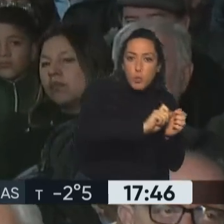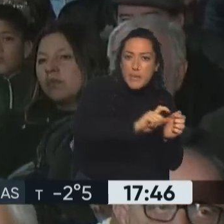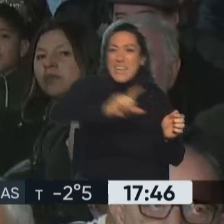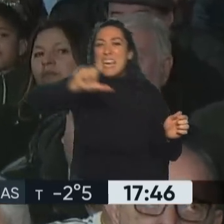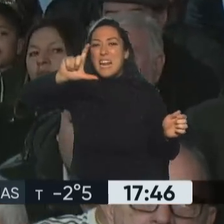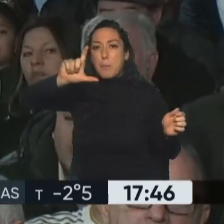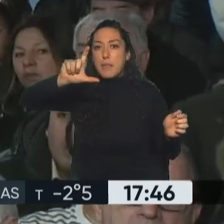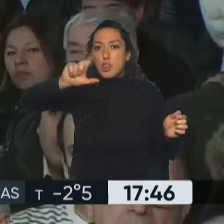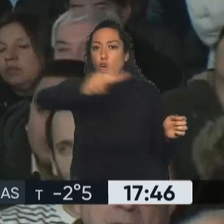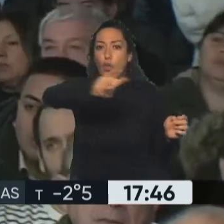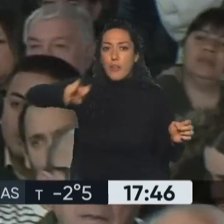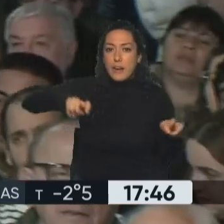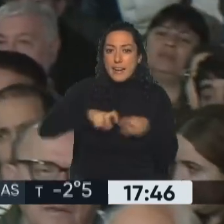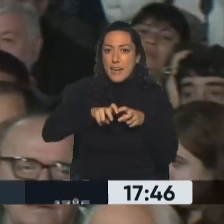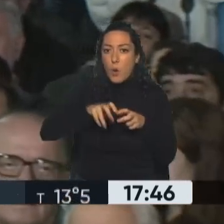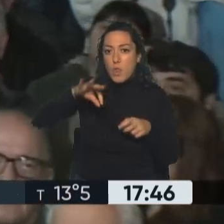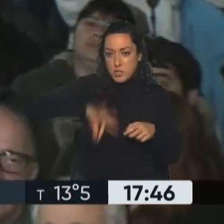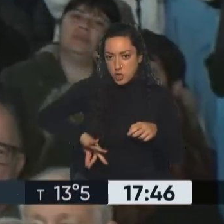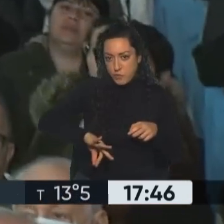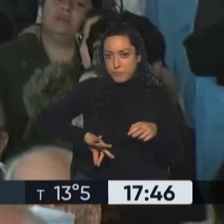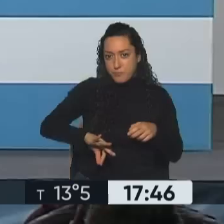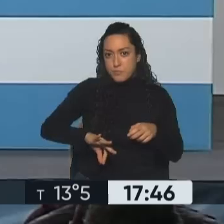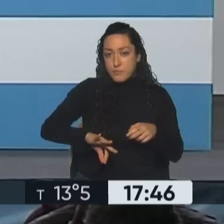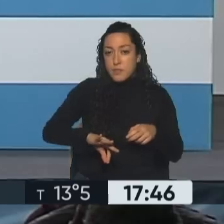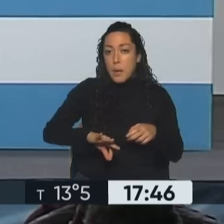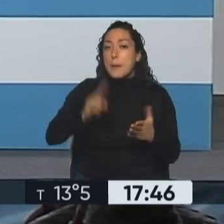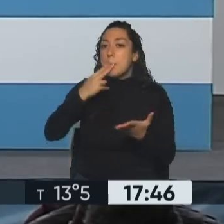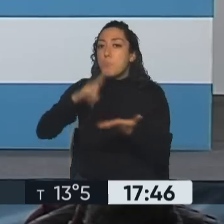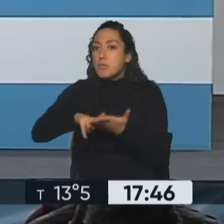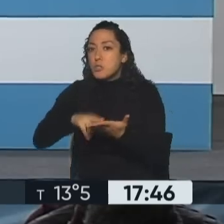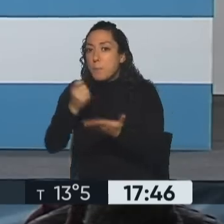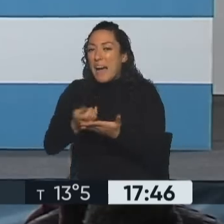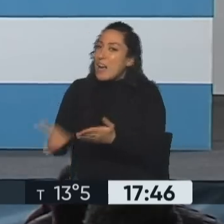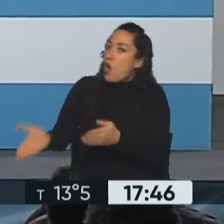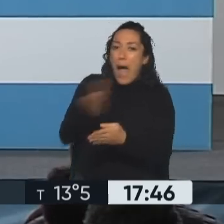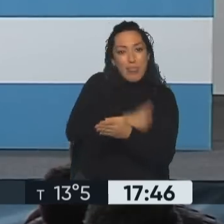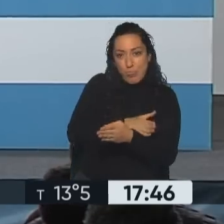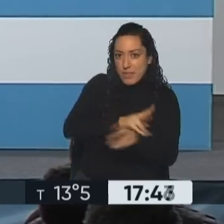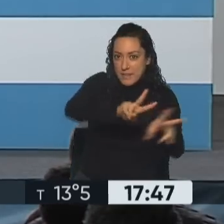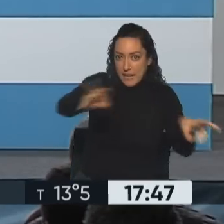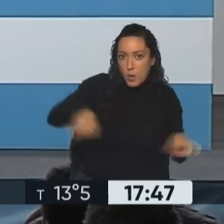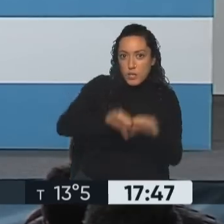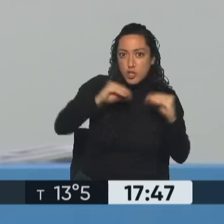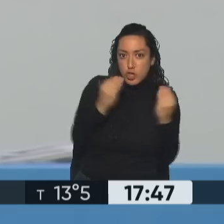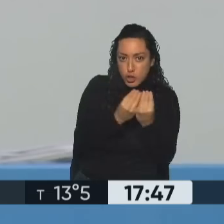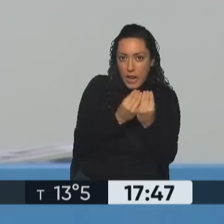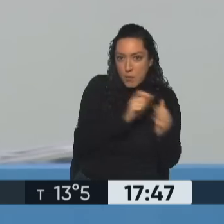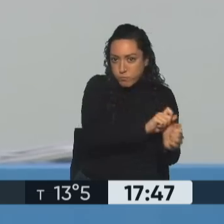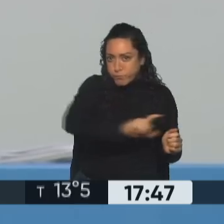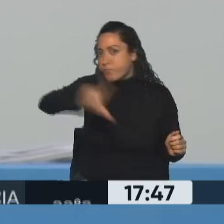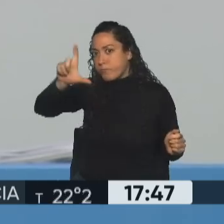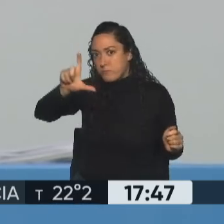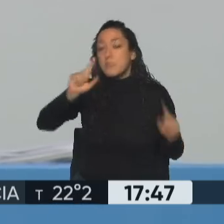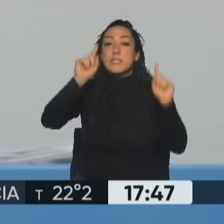412,6%. EBITDA, ganancia antes de pagar impuestos. Y voy a hacer otra empresa también